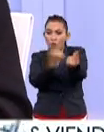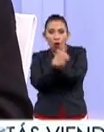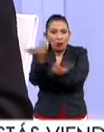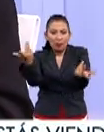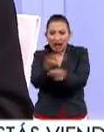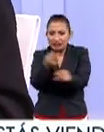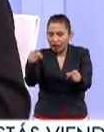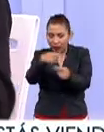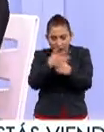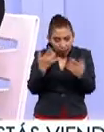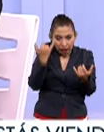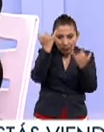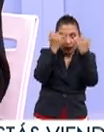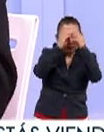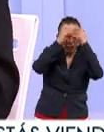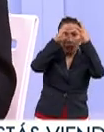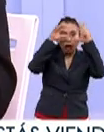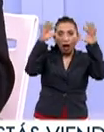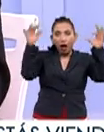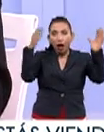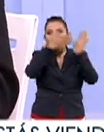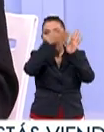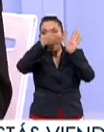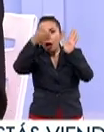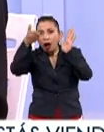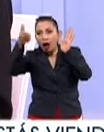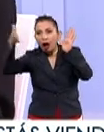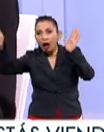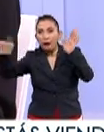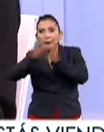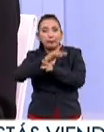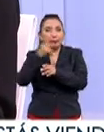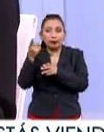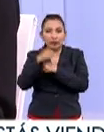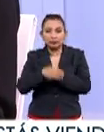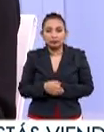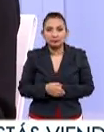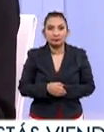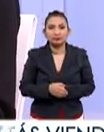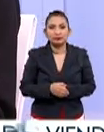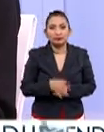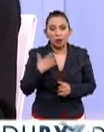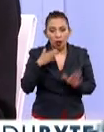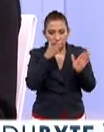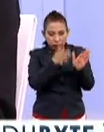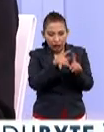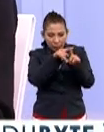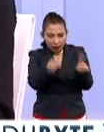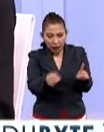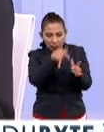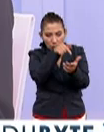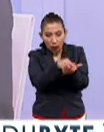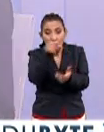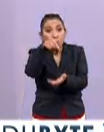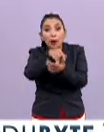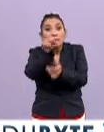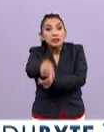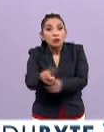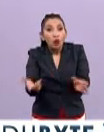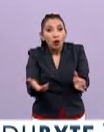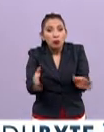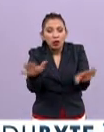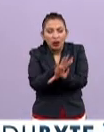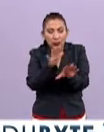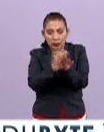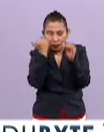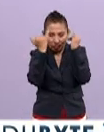se hace ahí. Tu imaginación va a correr rápidamente porque los vamos a situar en diferentes lados en un solo lugar. Creo que es